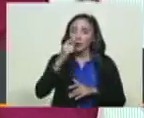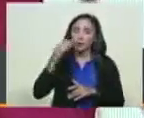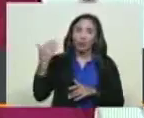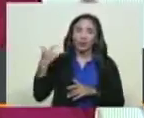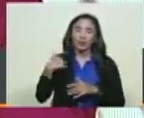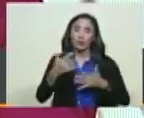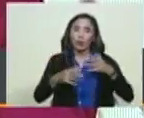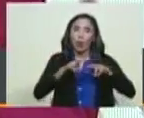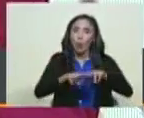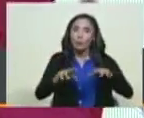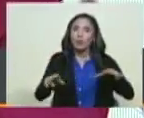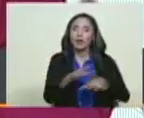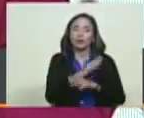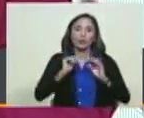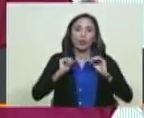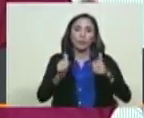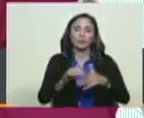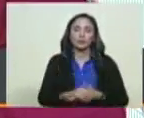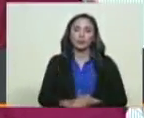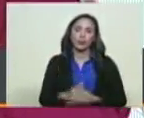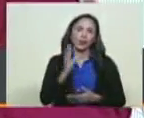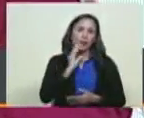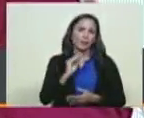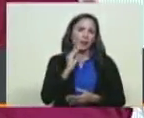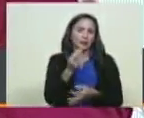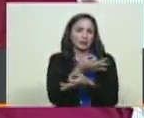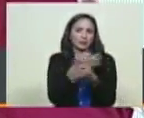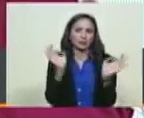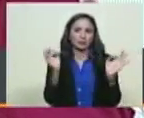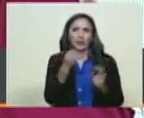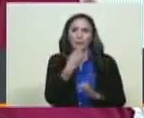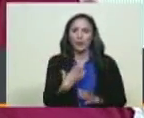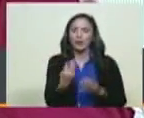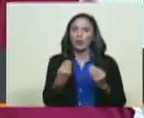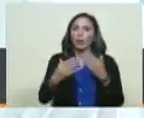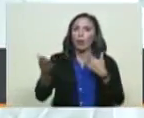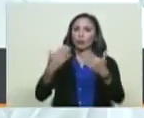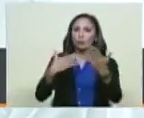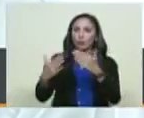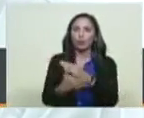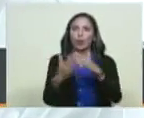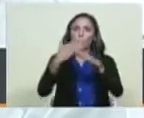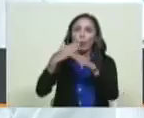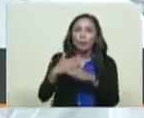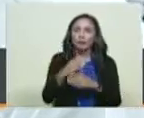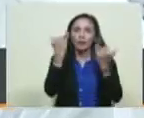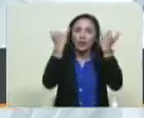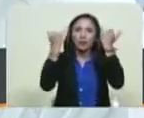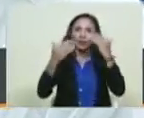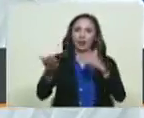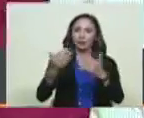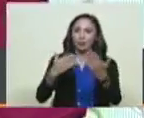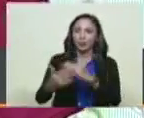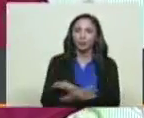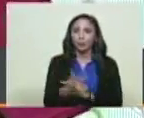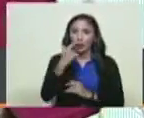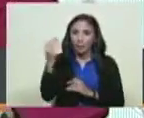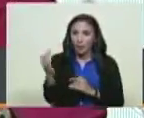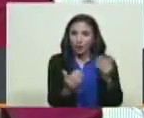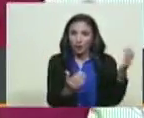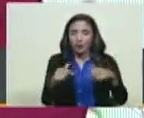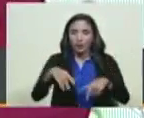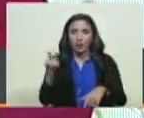y vivir de verdad es una experiencia maravillosa poder compartir que vengan américa